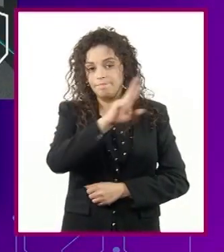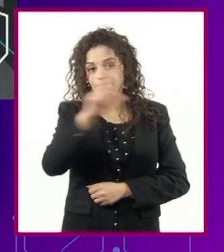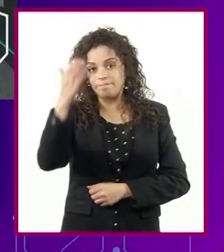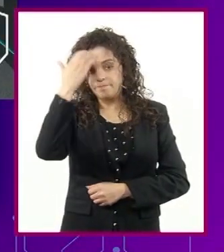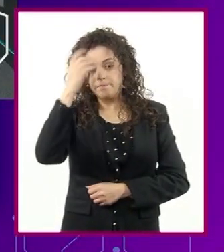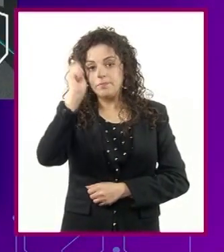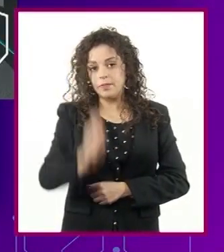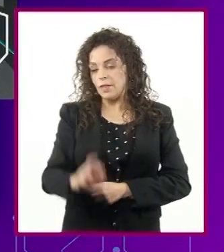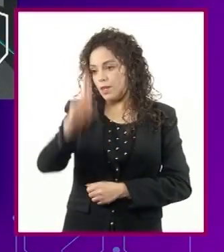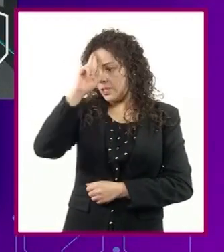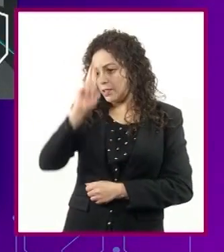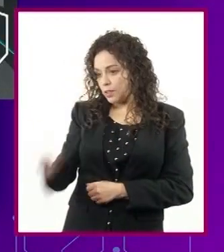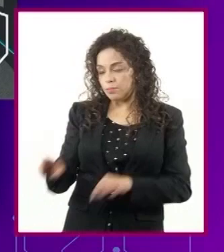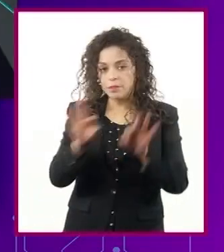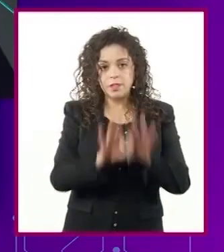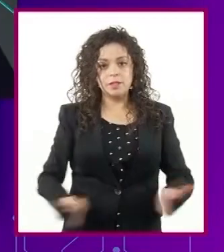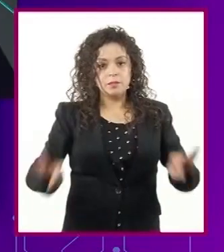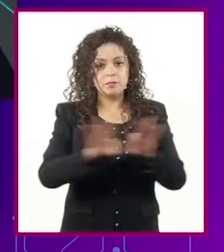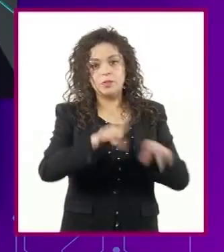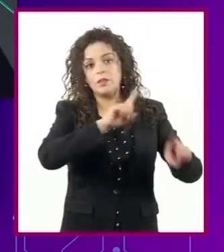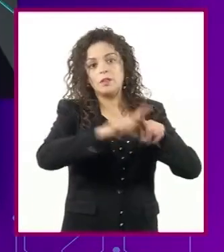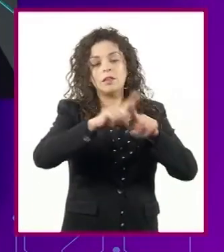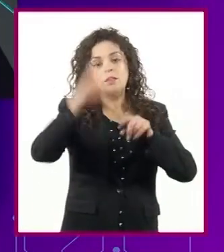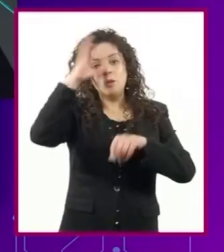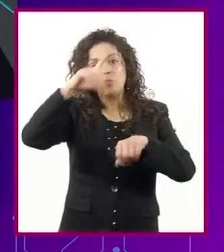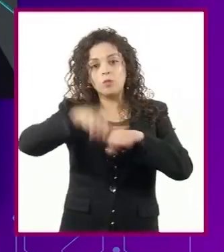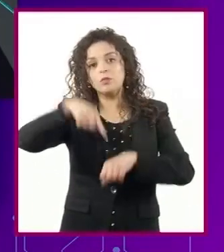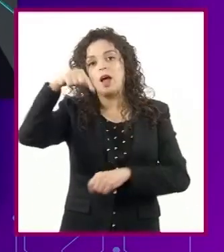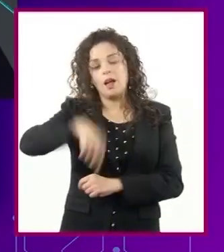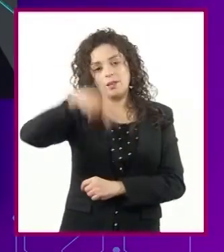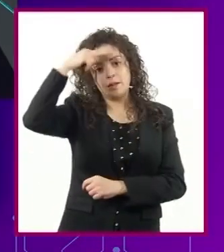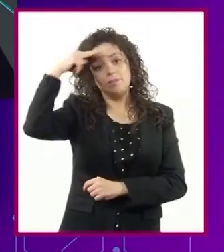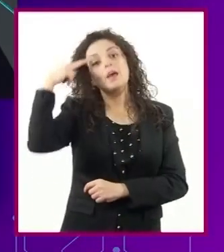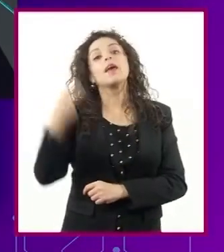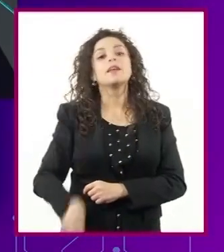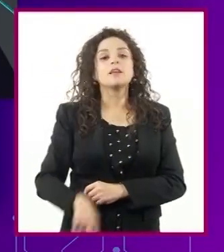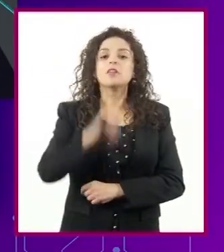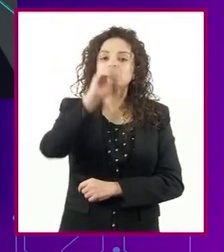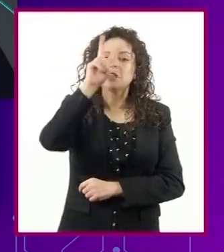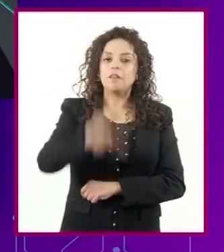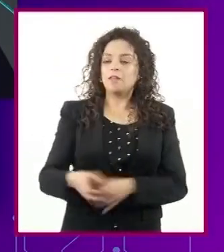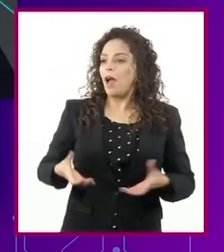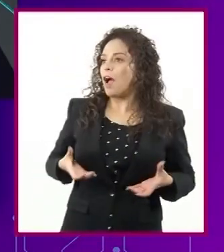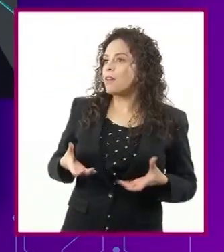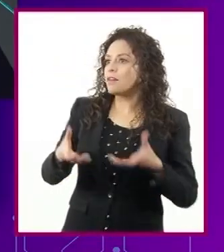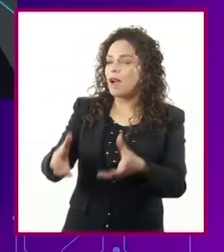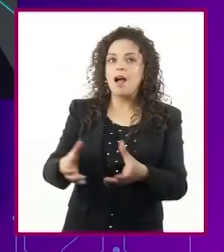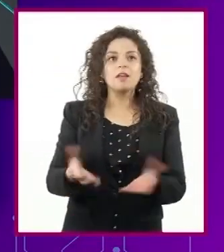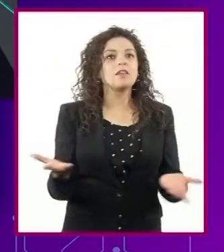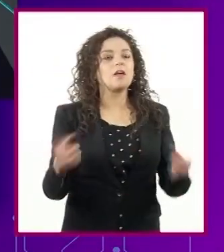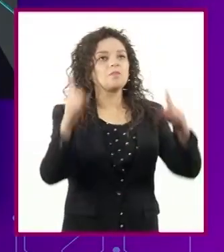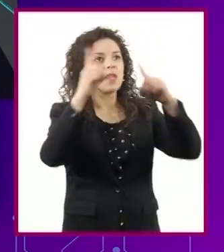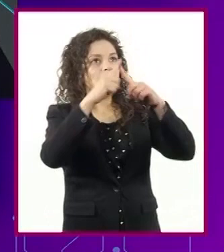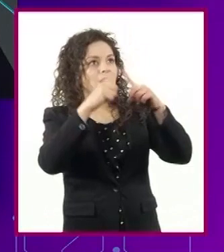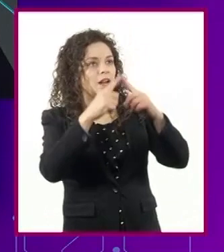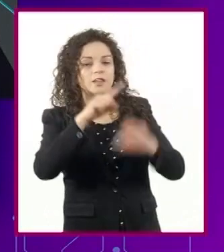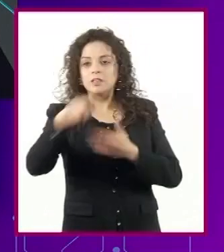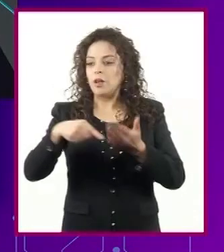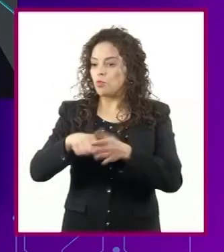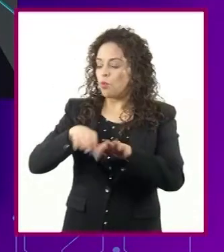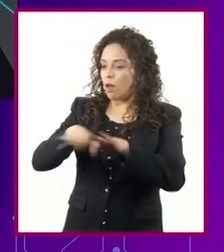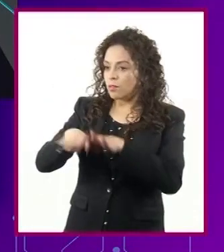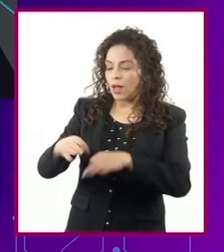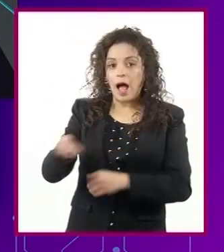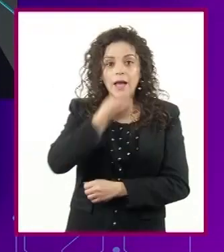de respetar la diversidad cultural del país. Sí, avenidas, iglesias, sitios de trabajo y escuelas de